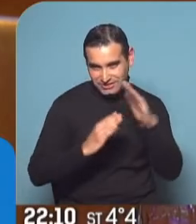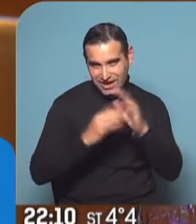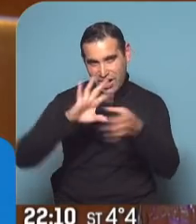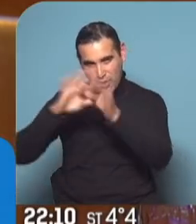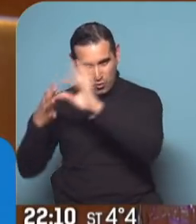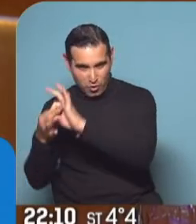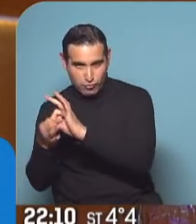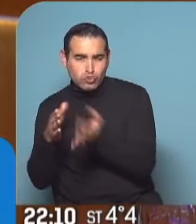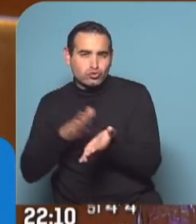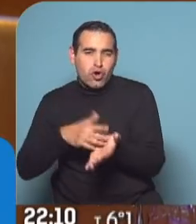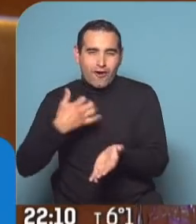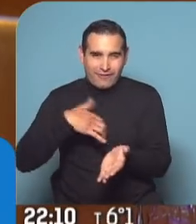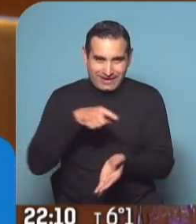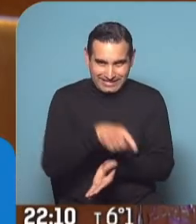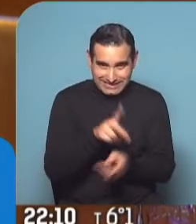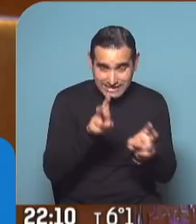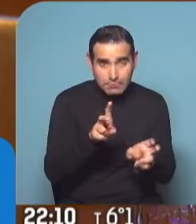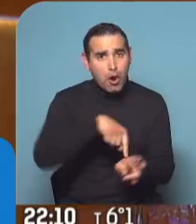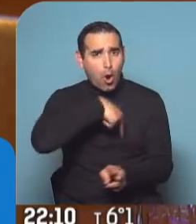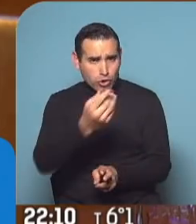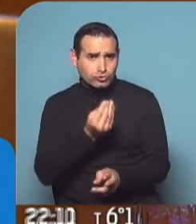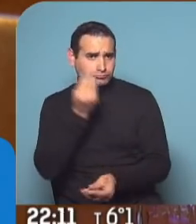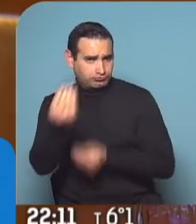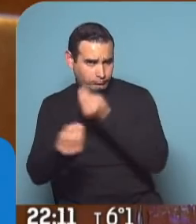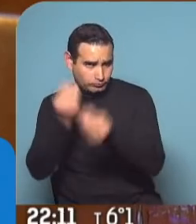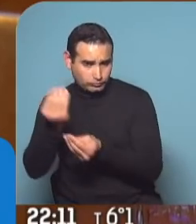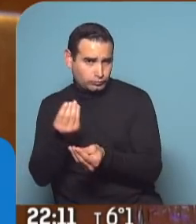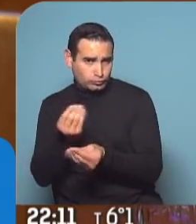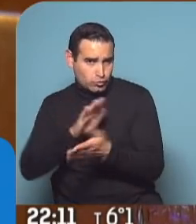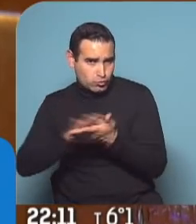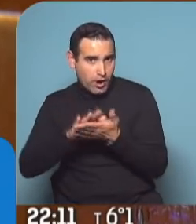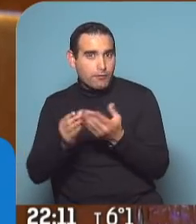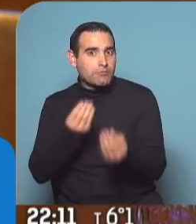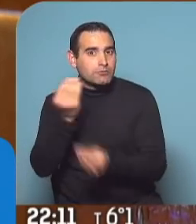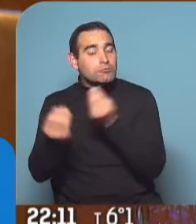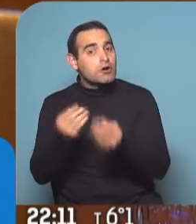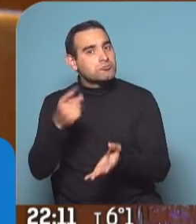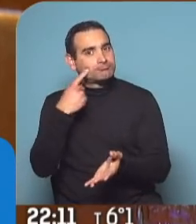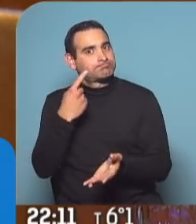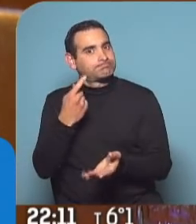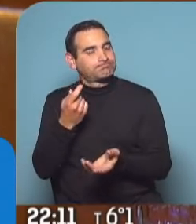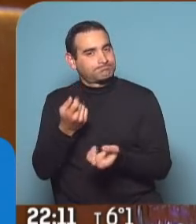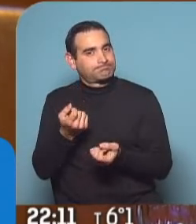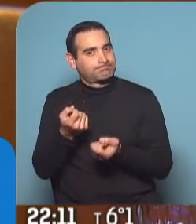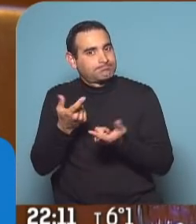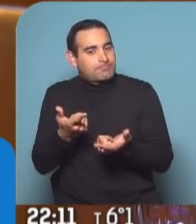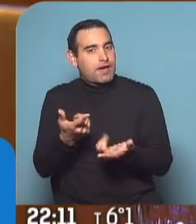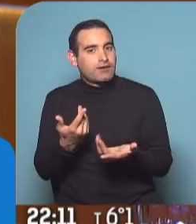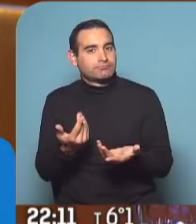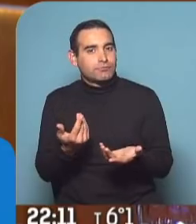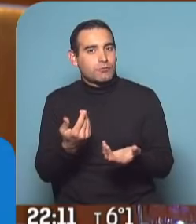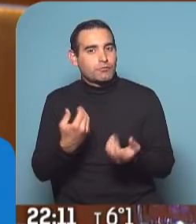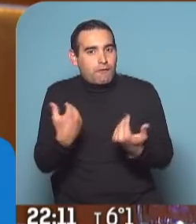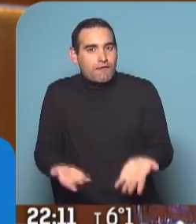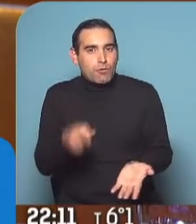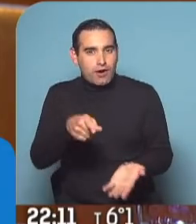con Argentina, pero también hubo otras designaciones en las cuales bueno, ha influido evidentemente